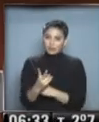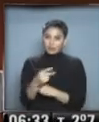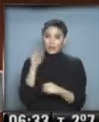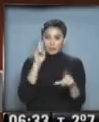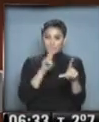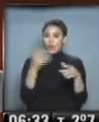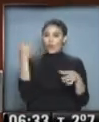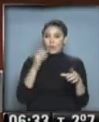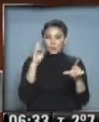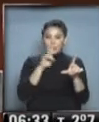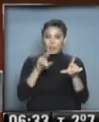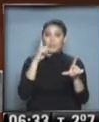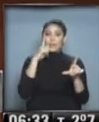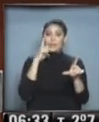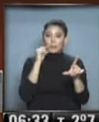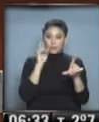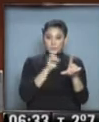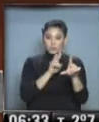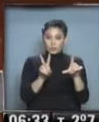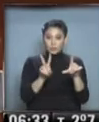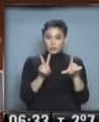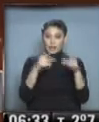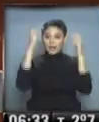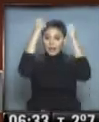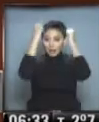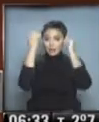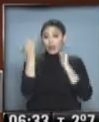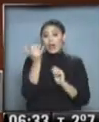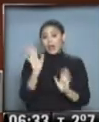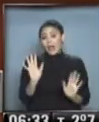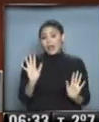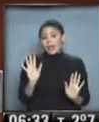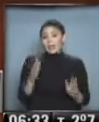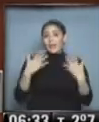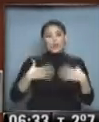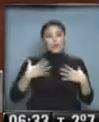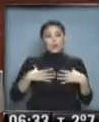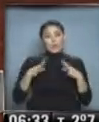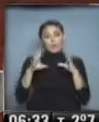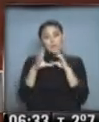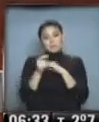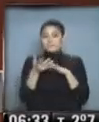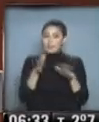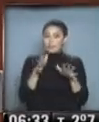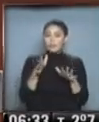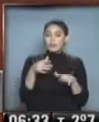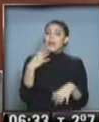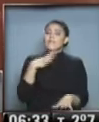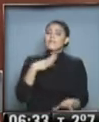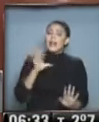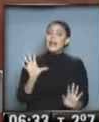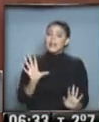vemos precisamente que este ciclista tiene en principio el casco, por lo menos, y la ropa no es tan oscura, le faltaría nada más para